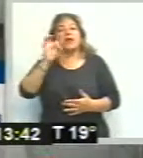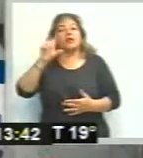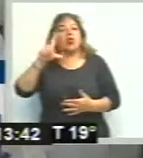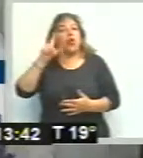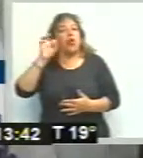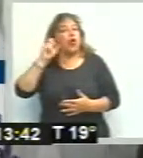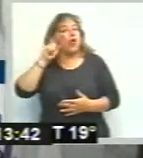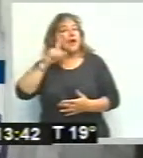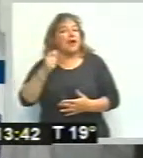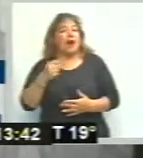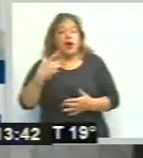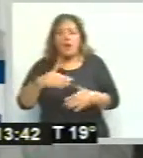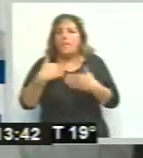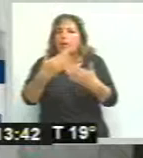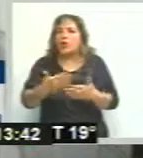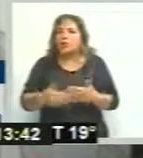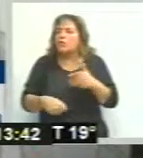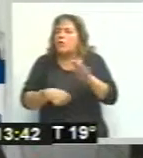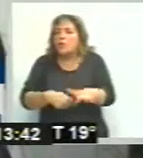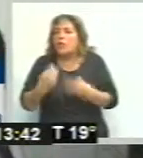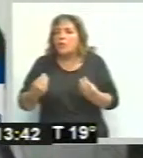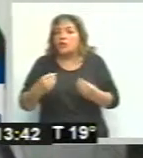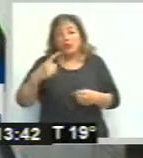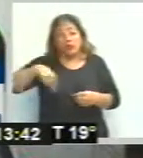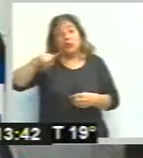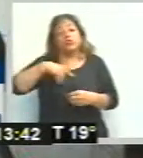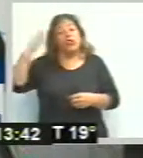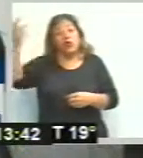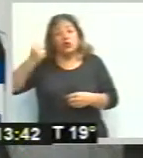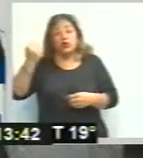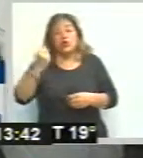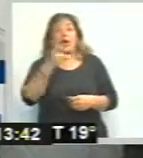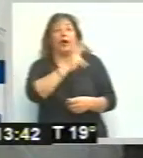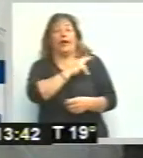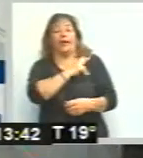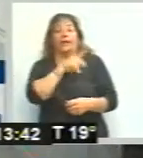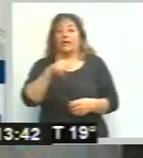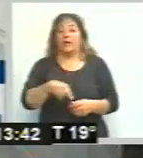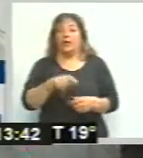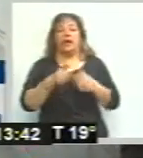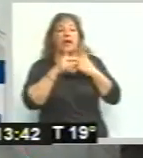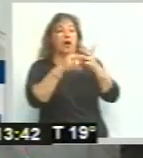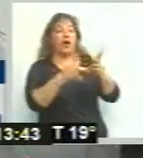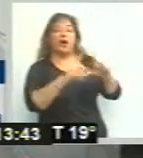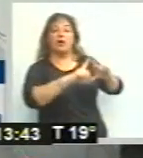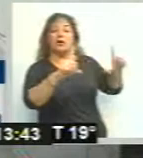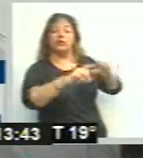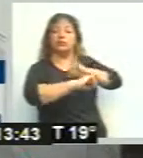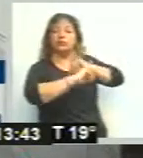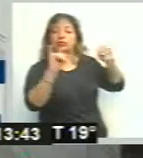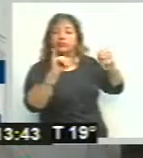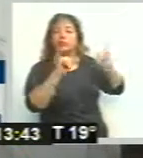paso a seguir, nosotros logramos a través, digamos, de la gerencia, que la gerencia realmente emita un comunicado, y